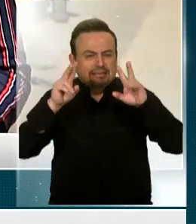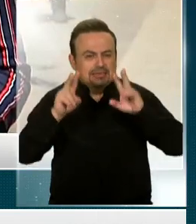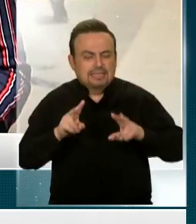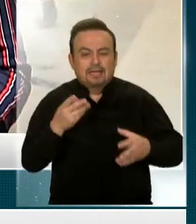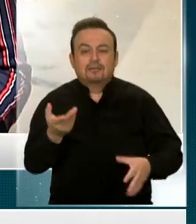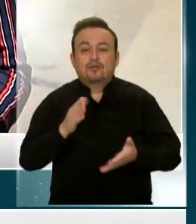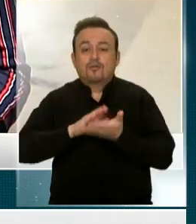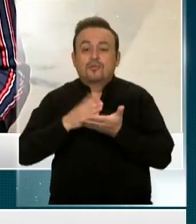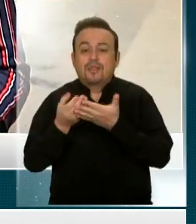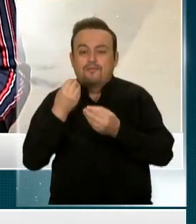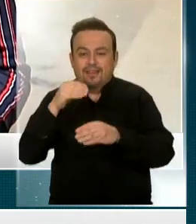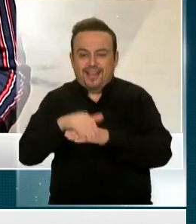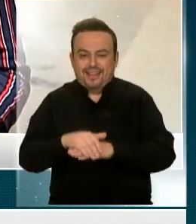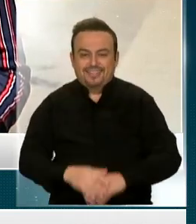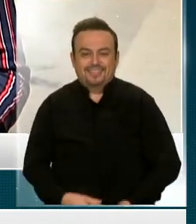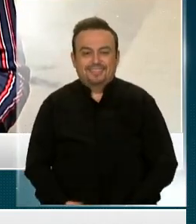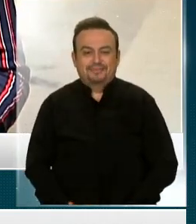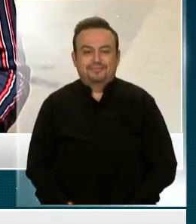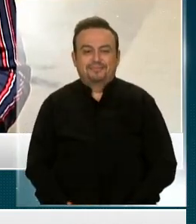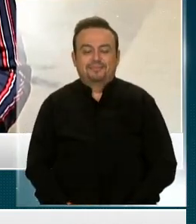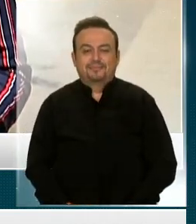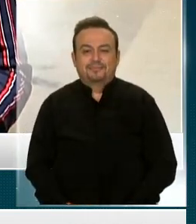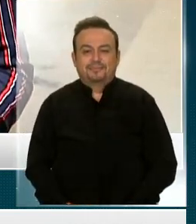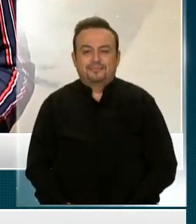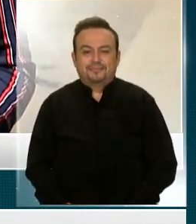estás, Rafaela? Buenas tardes.